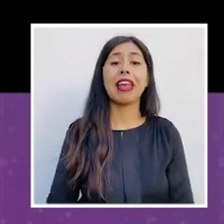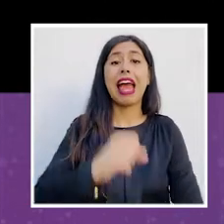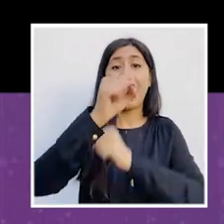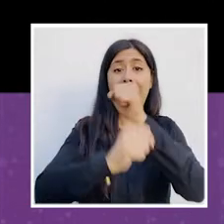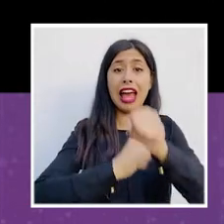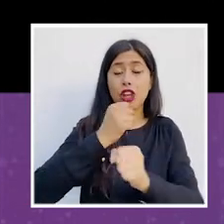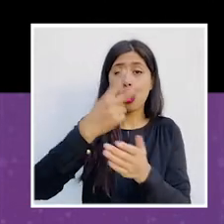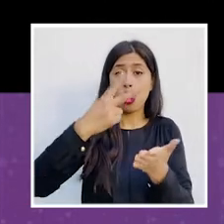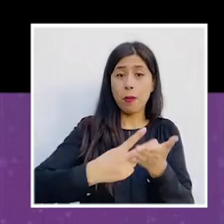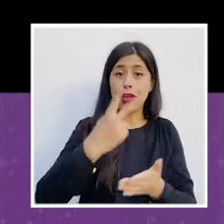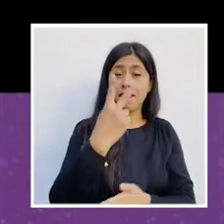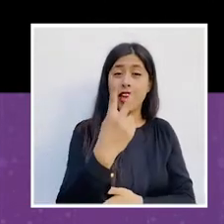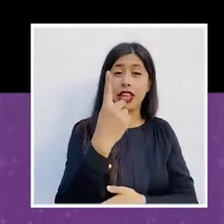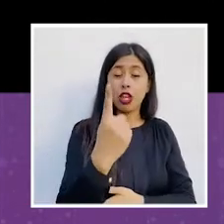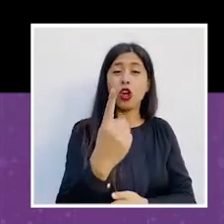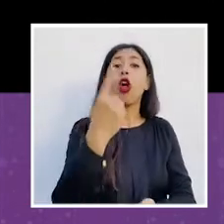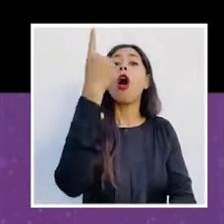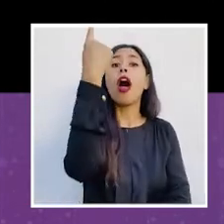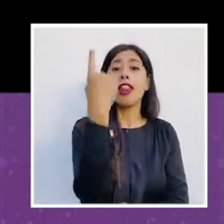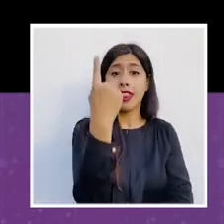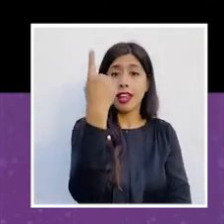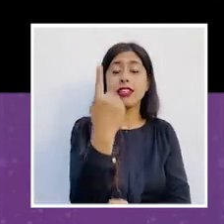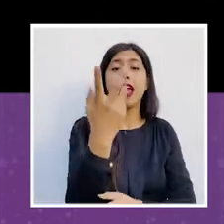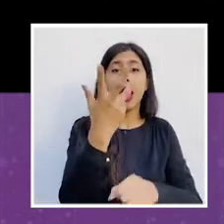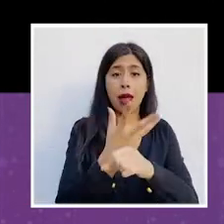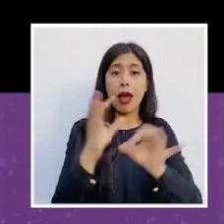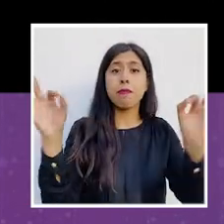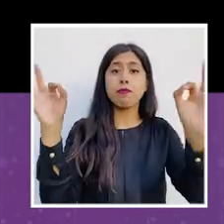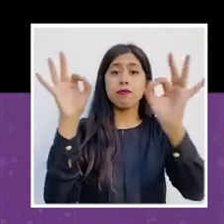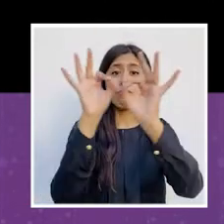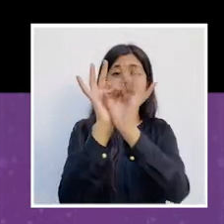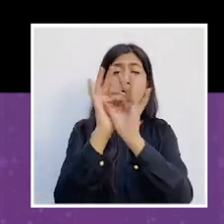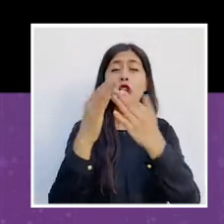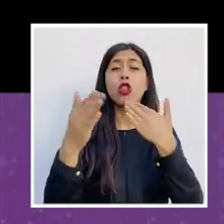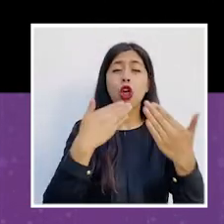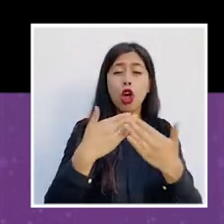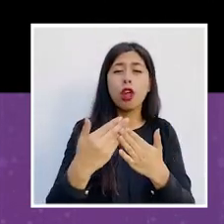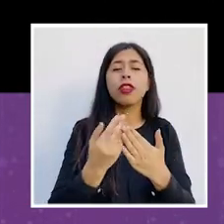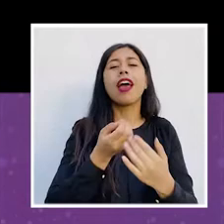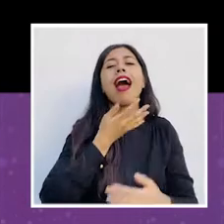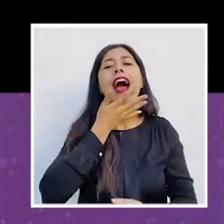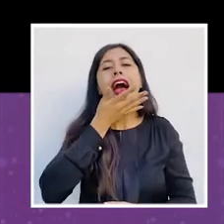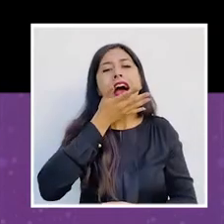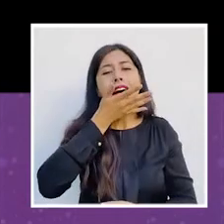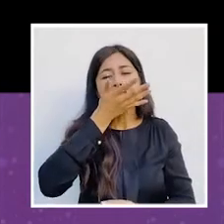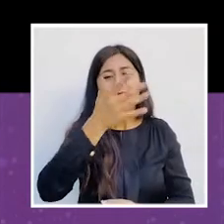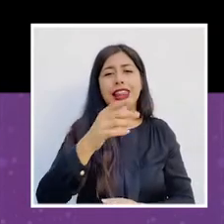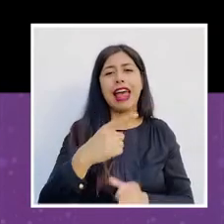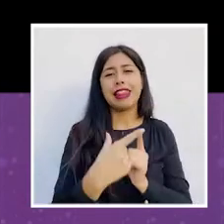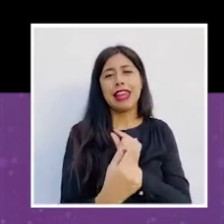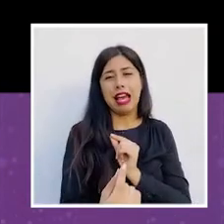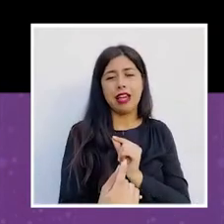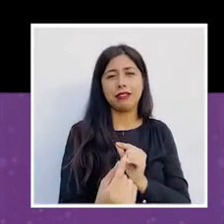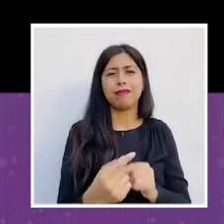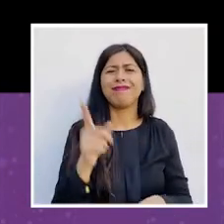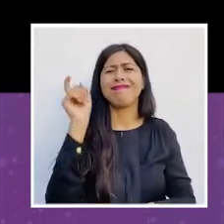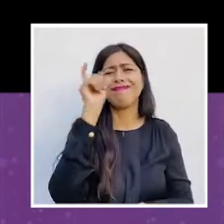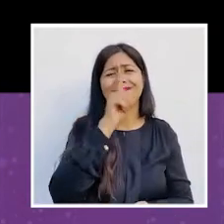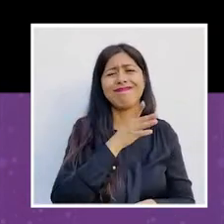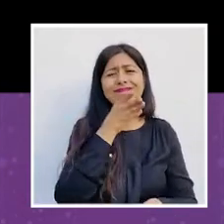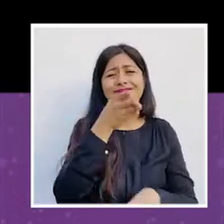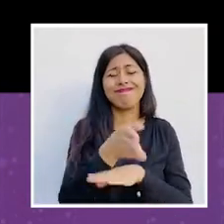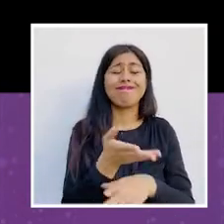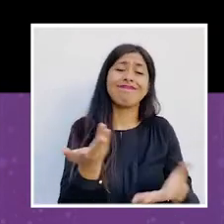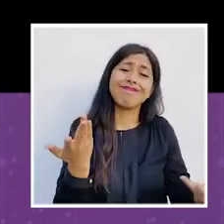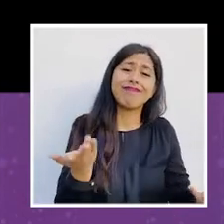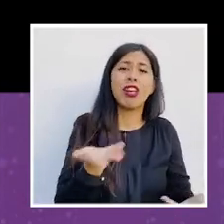2021, en diciembre, va a ocurrir un eclipse total de sol en la Antártica. Como es difícil llegar